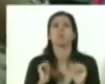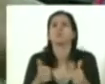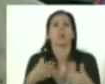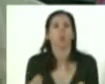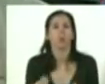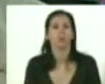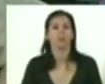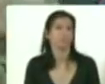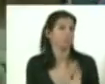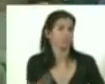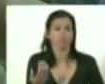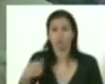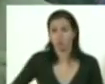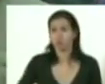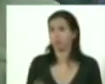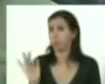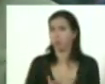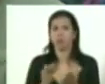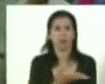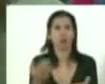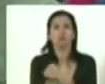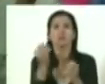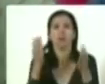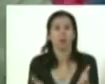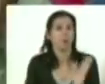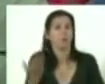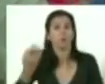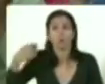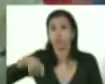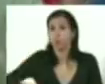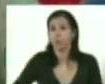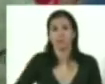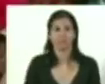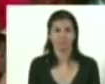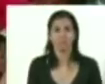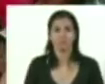Incrementando el salario a la clase trabajadora venezolana.